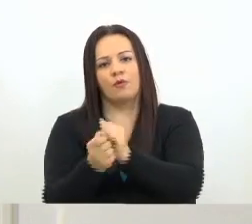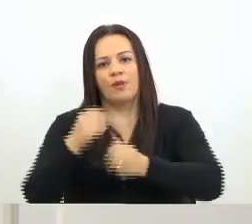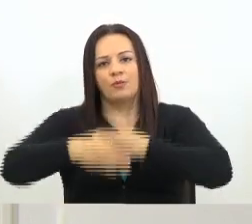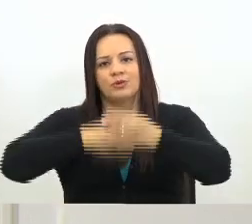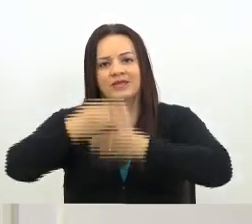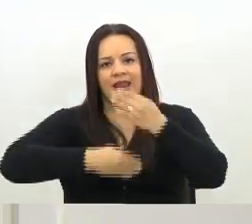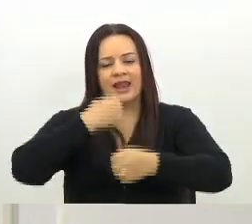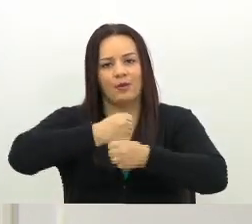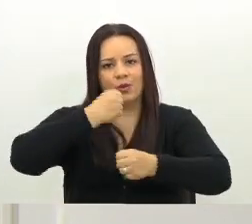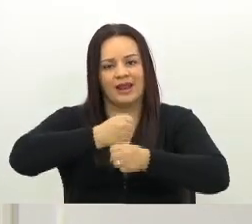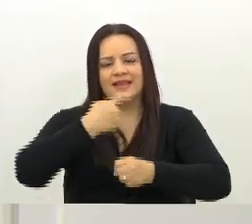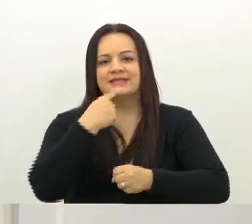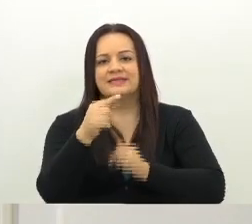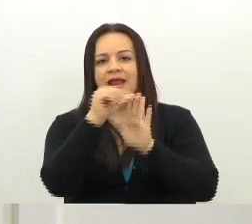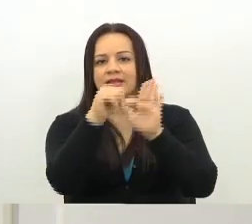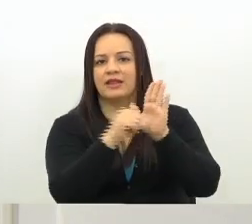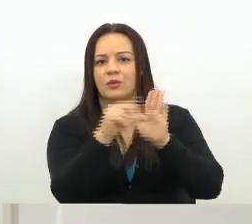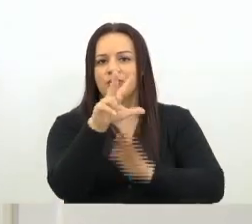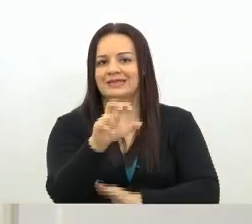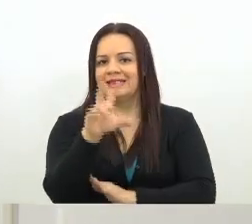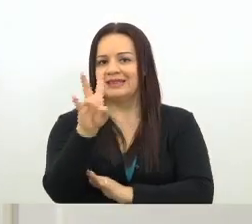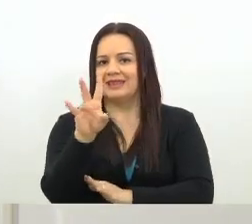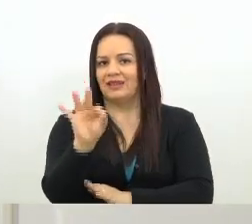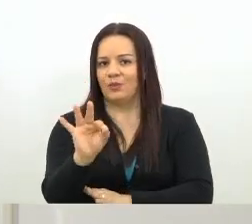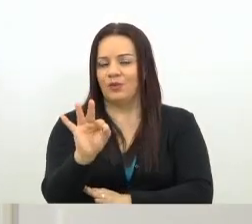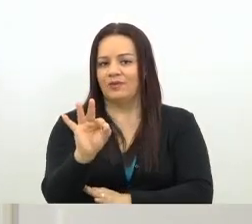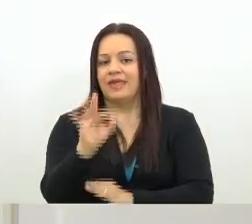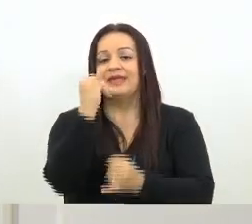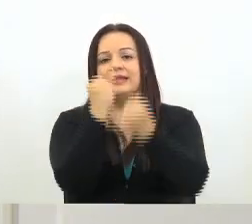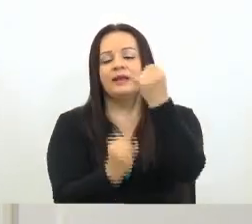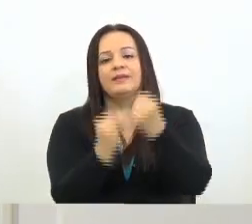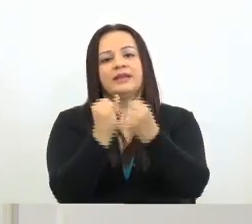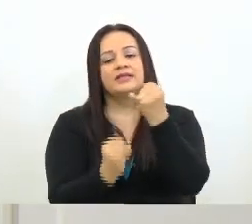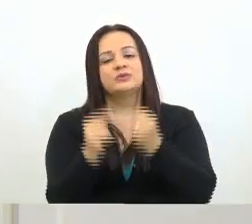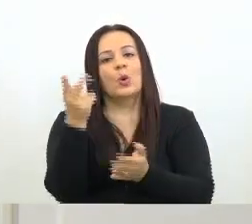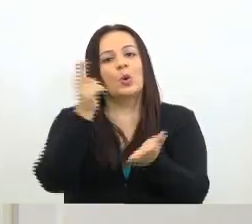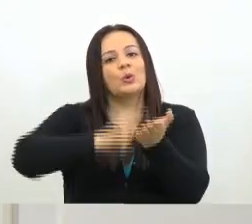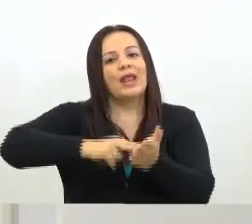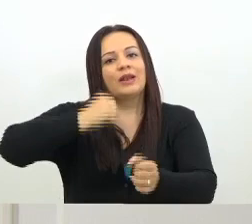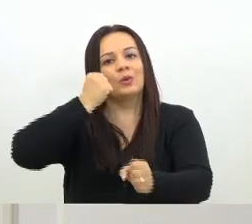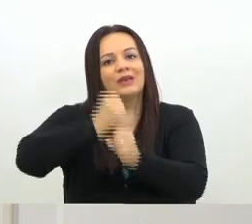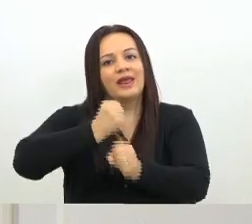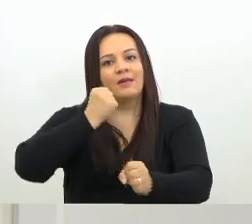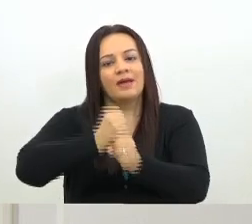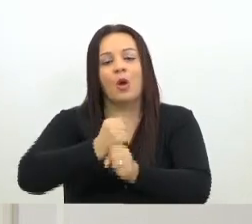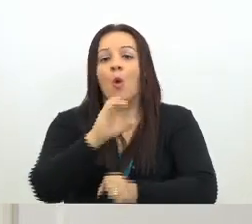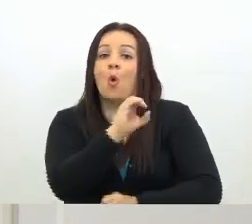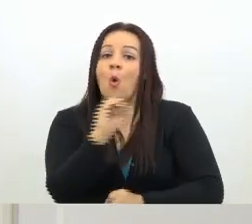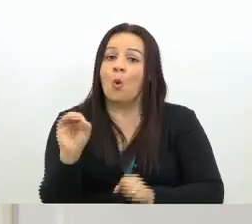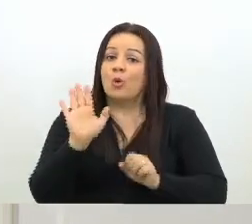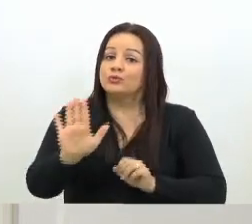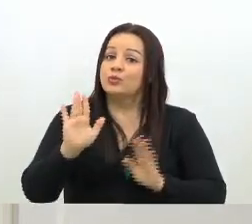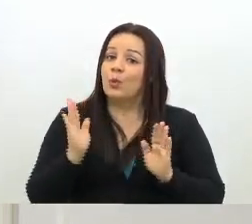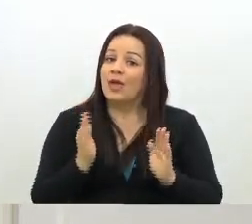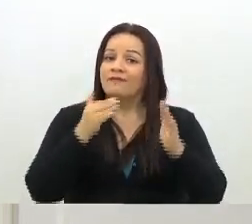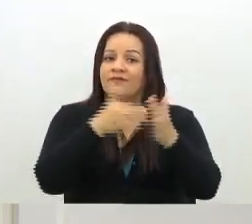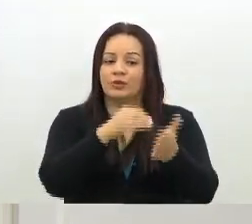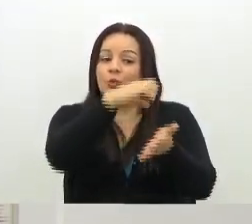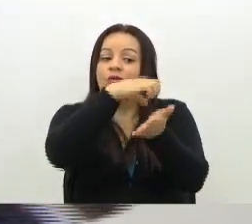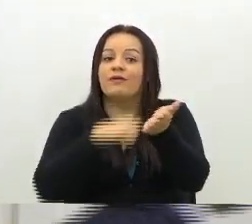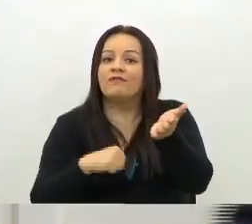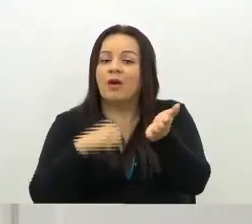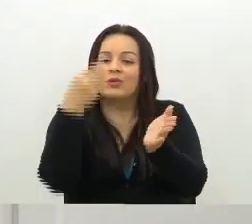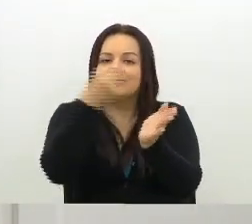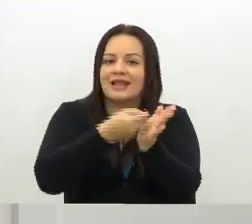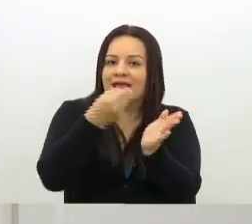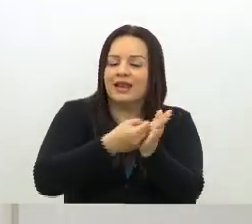señala, artículo 379, la terminación de los contratos de trabajo o en su defecto el rebajo salarial o